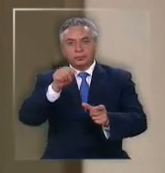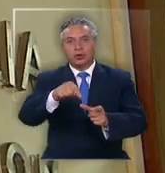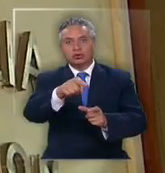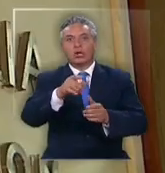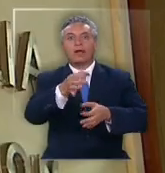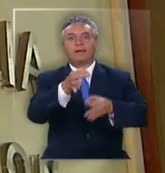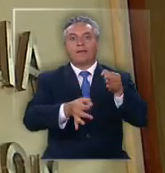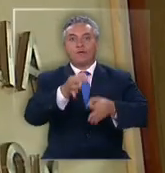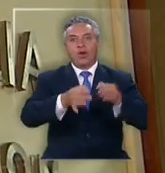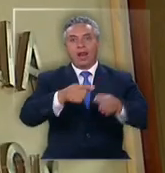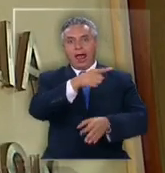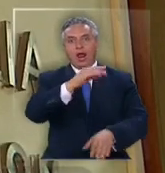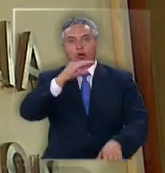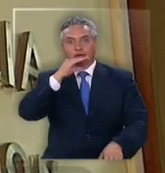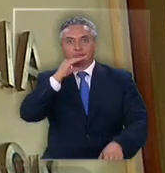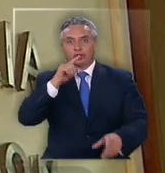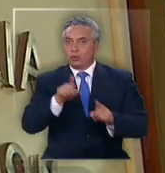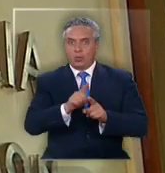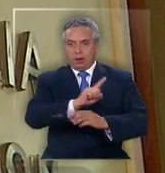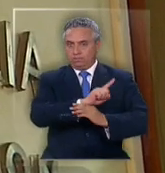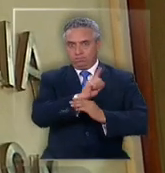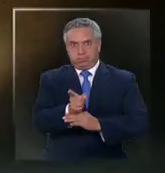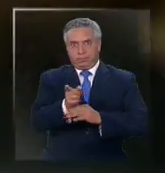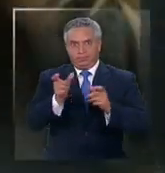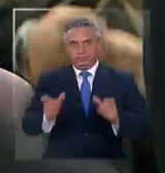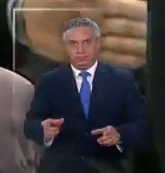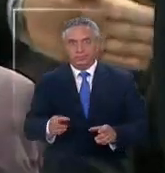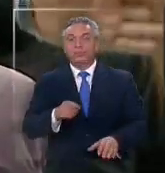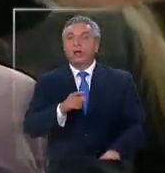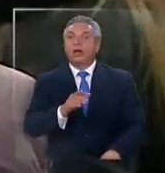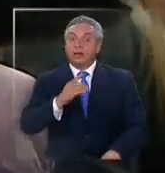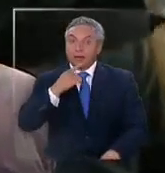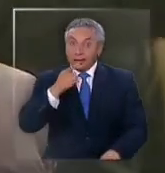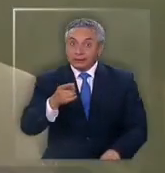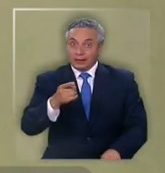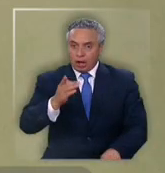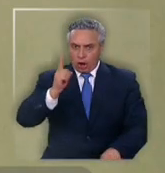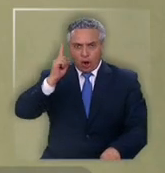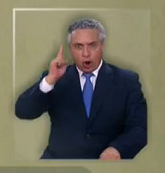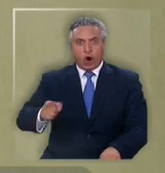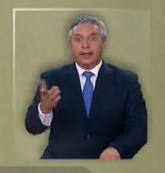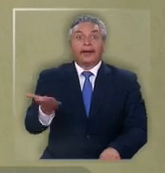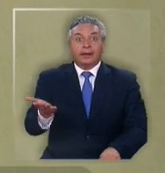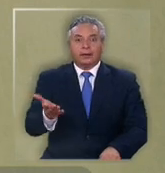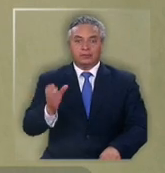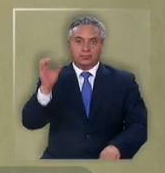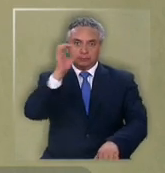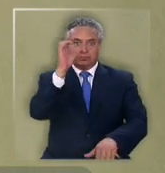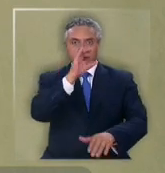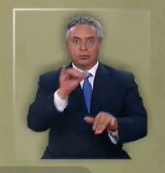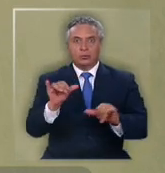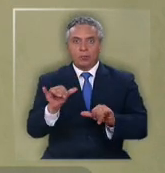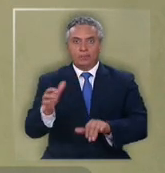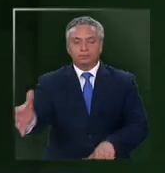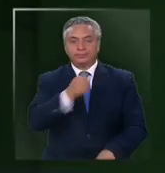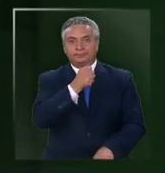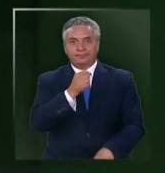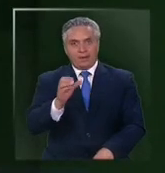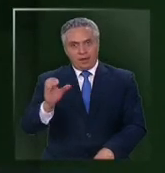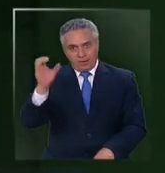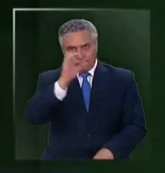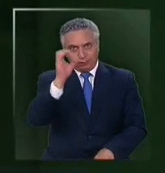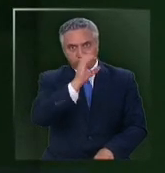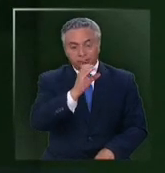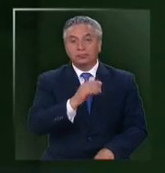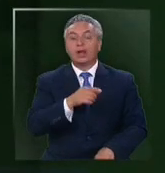tribunal de concepción la justicia de una orden perentoria rescatar a la bebé se efectuará la búsqueda de